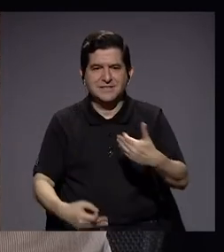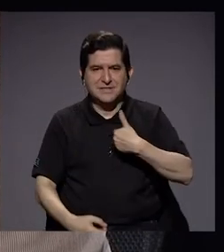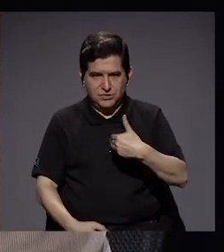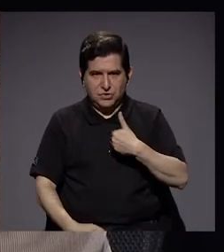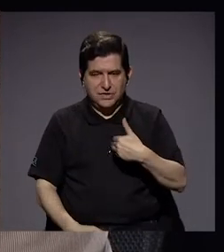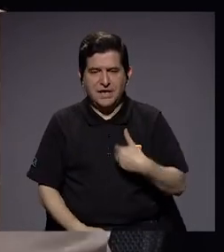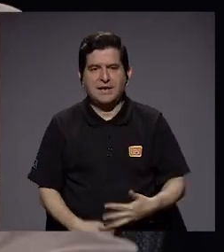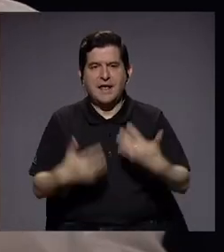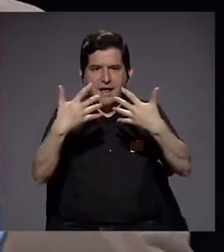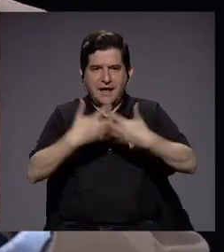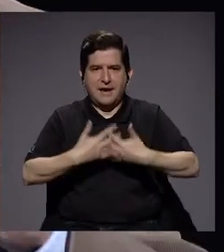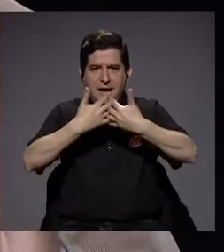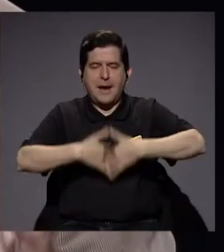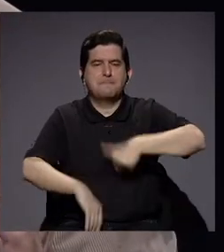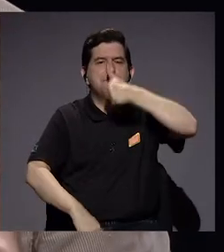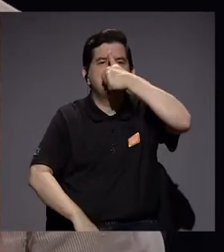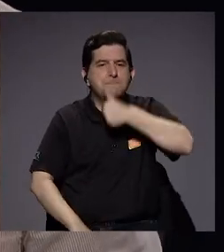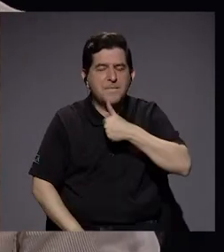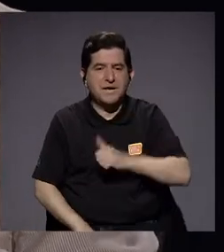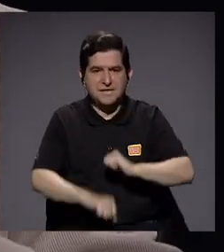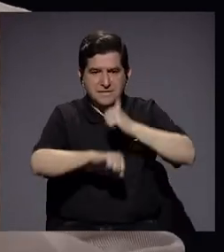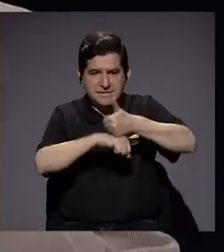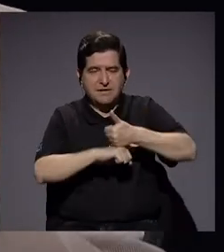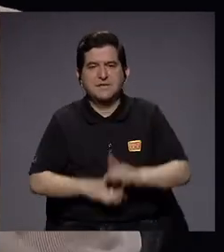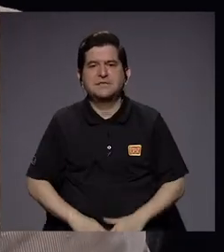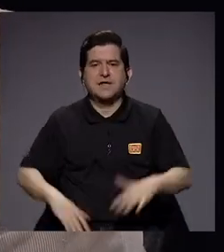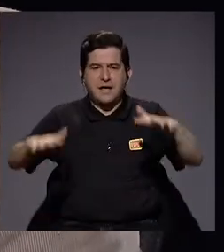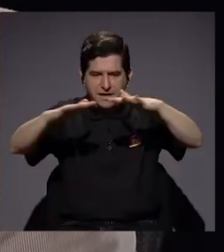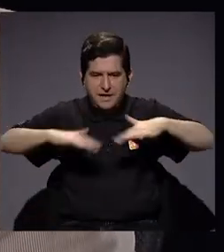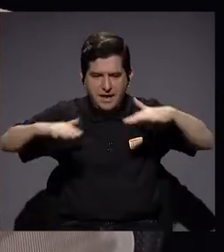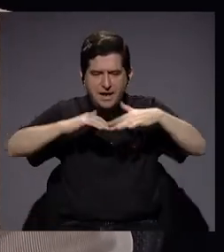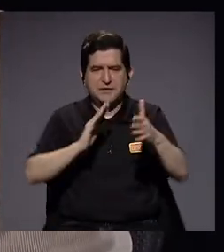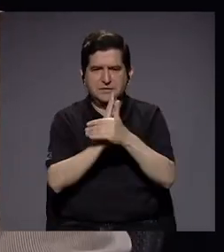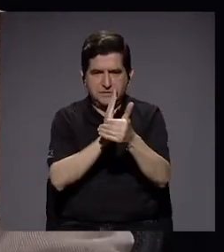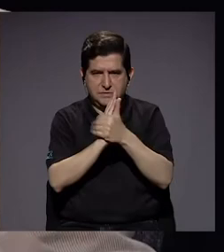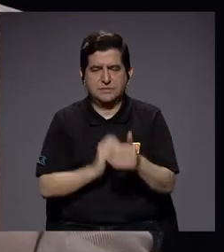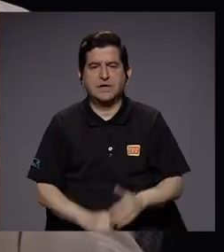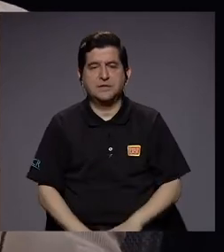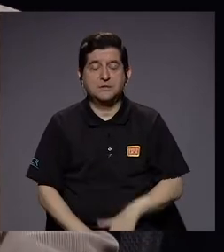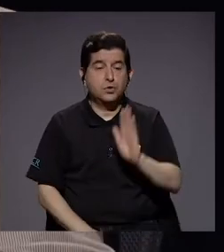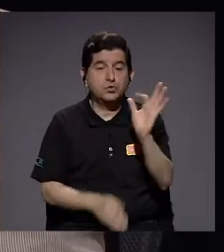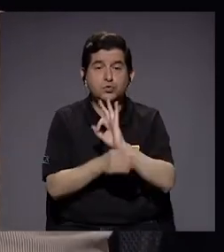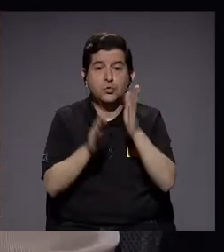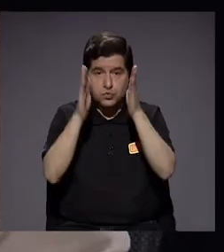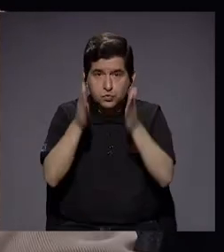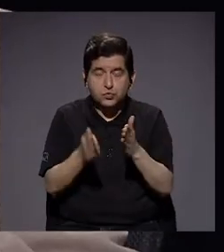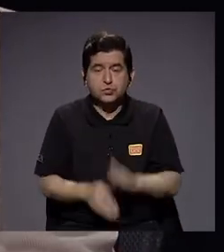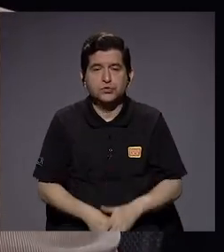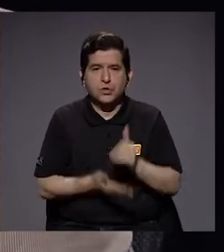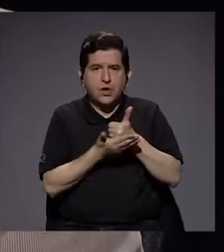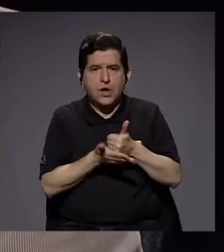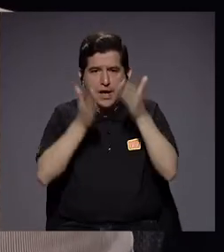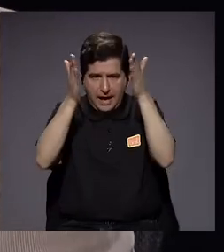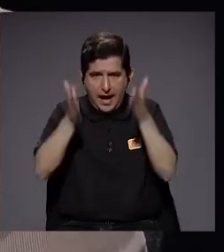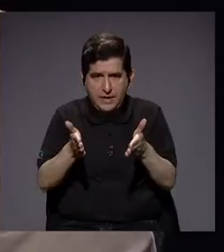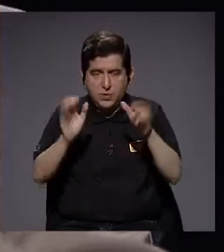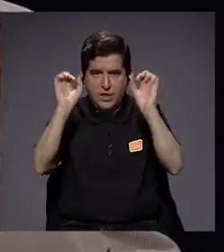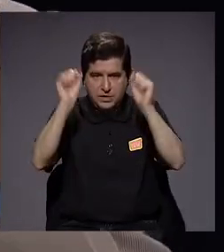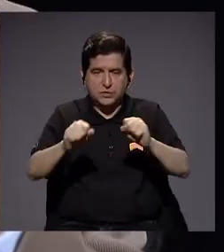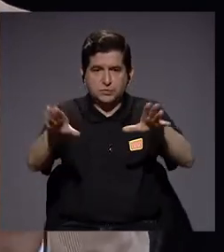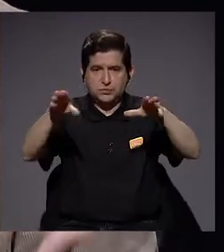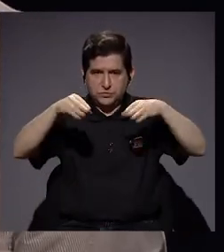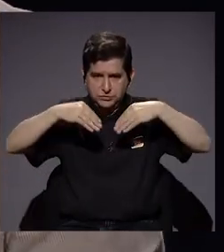decisión que tiene que tomar la empresa privada de crear ese entorno habilitador para que sus funcionarios, sus colaboradores